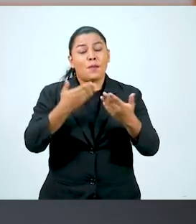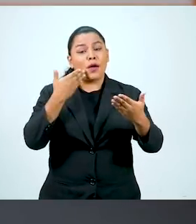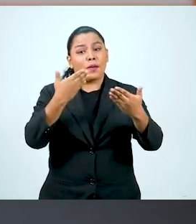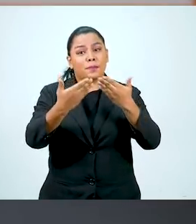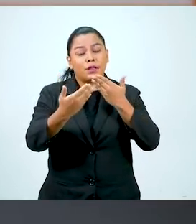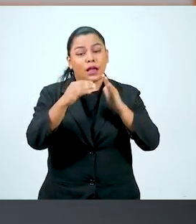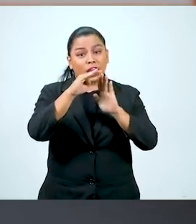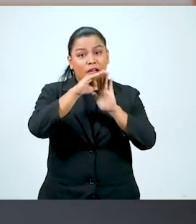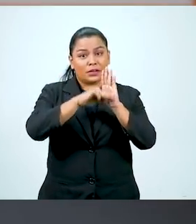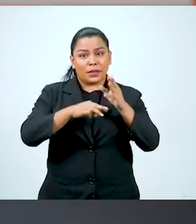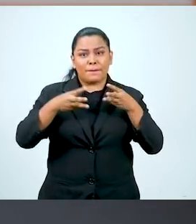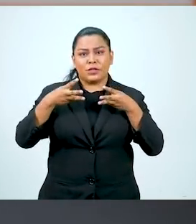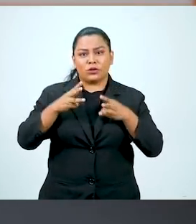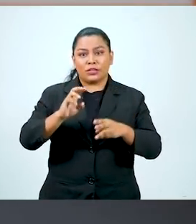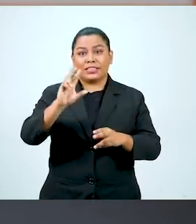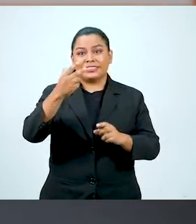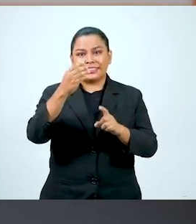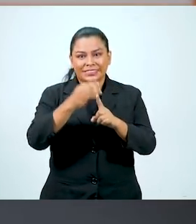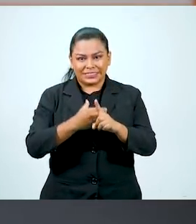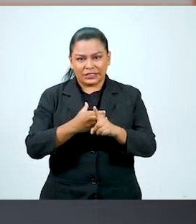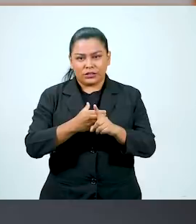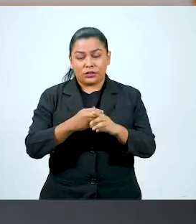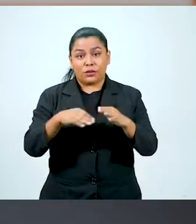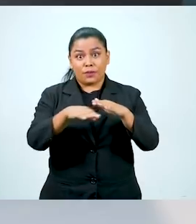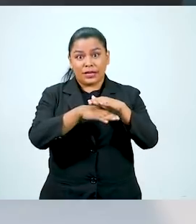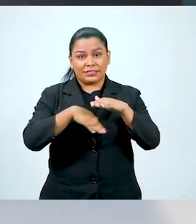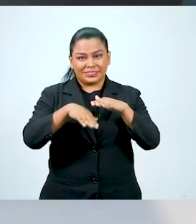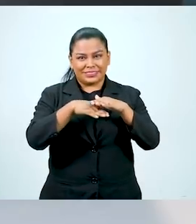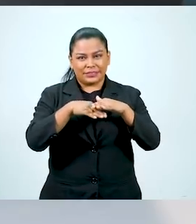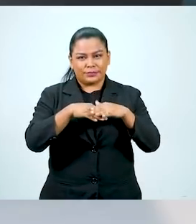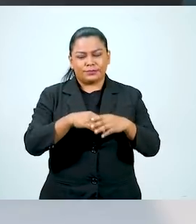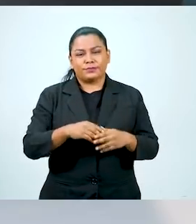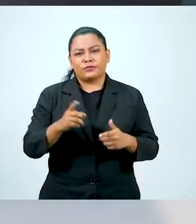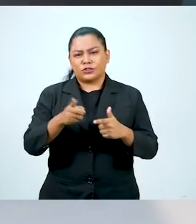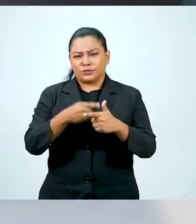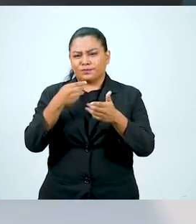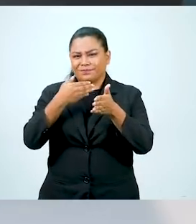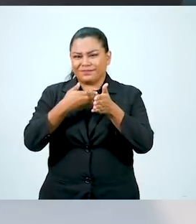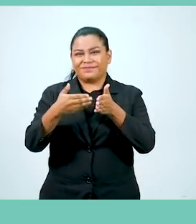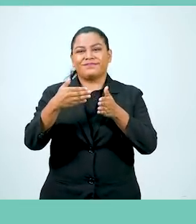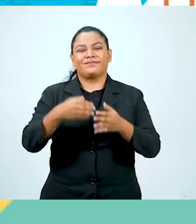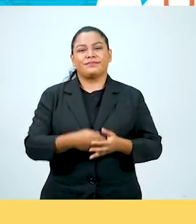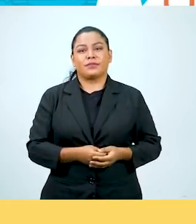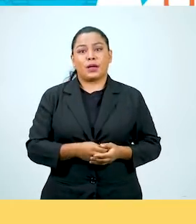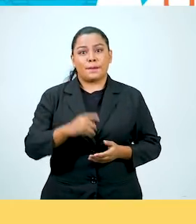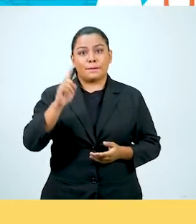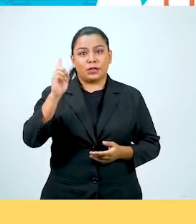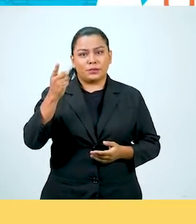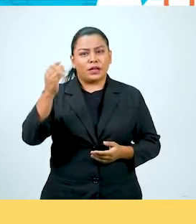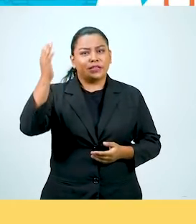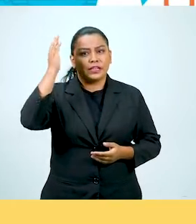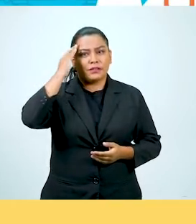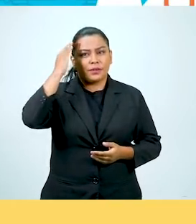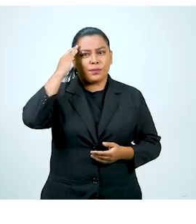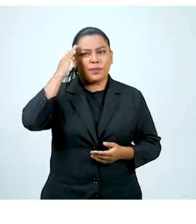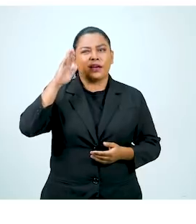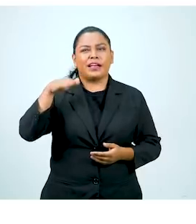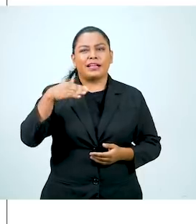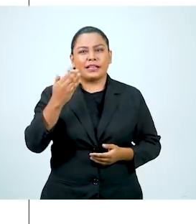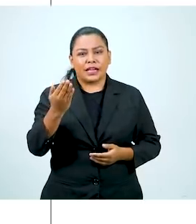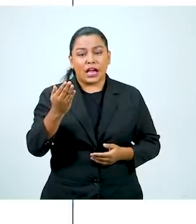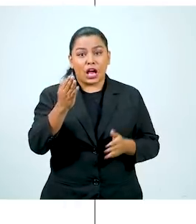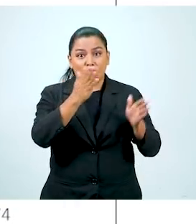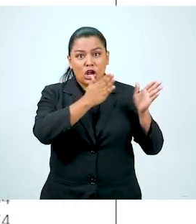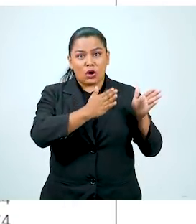guías metodológicas de tercer ciclo de educación básica. Así que comencemos. Lo primero que conoceremos será